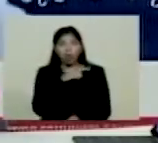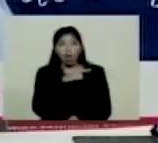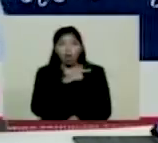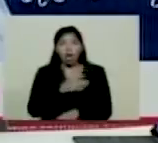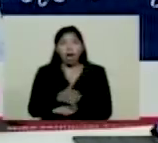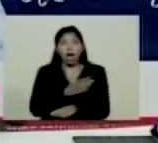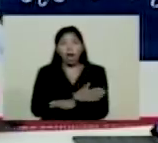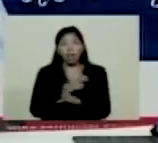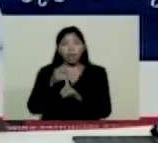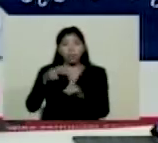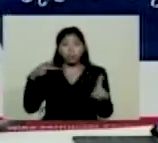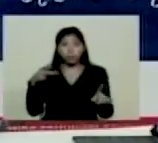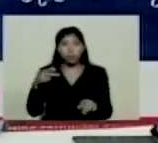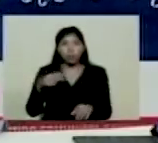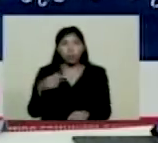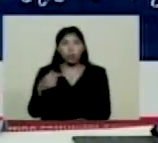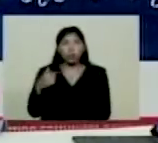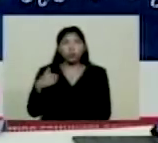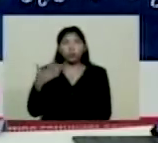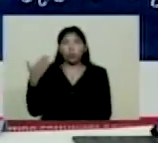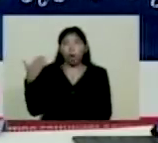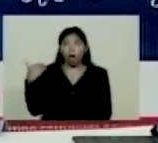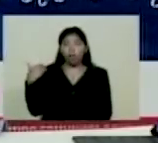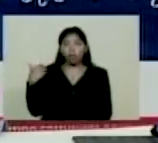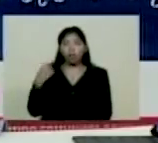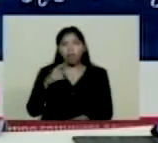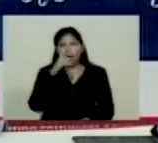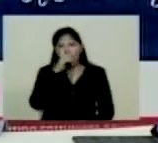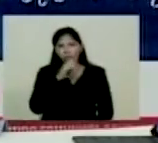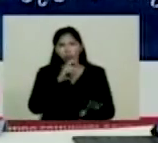Amazonas cuando yo era médico rural en el año 90.